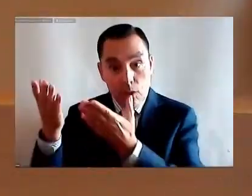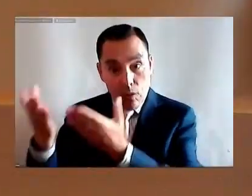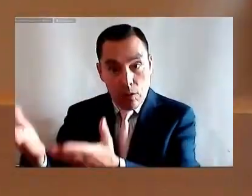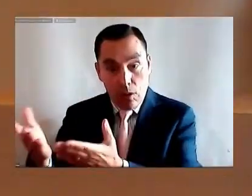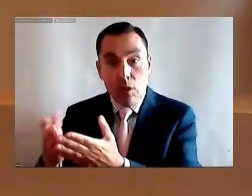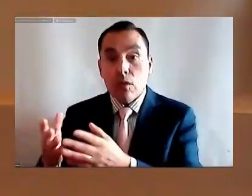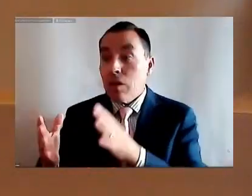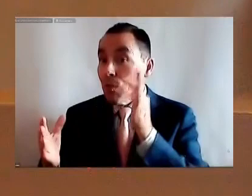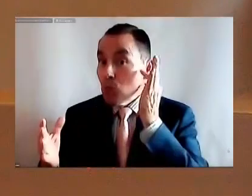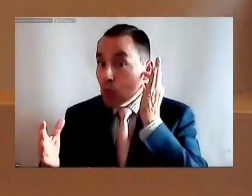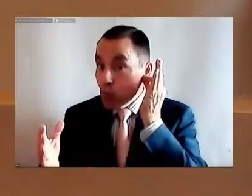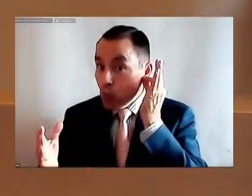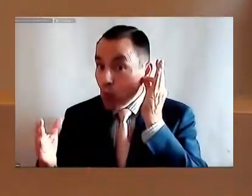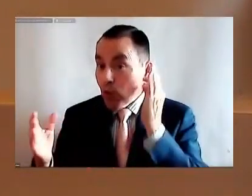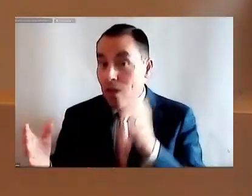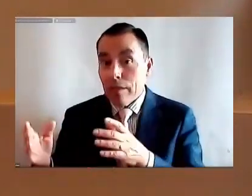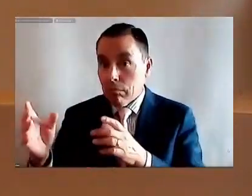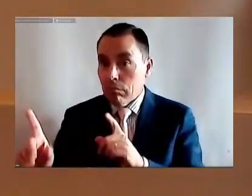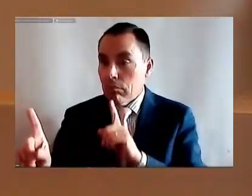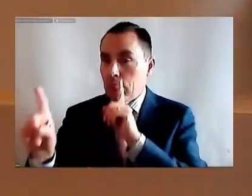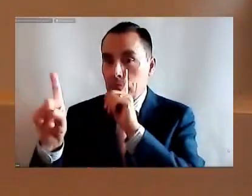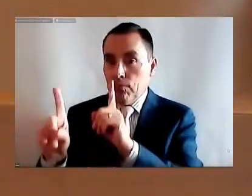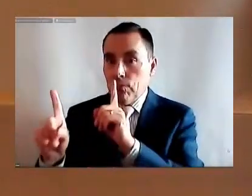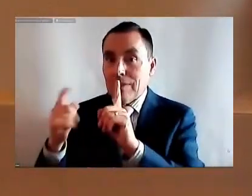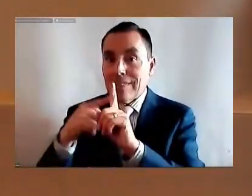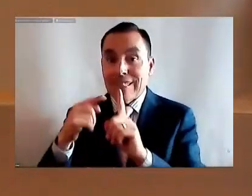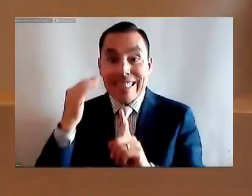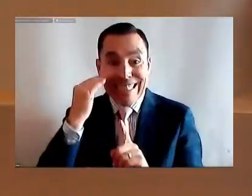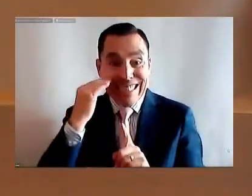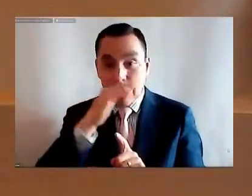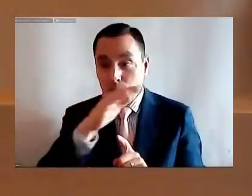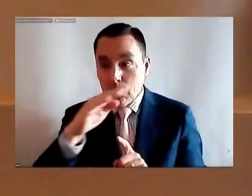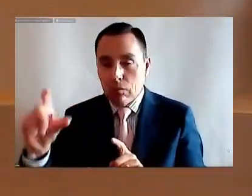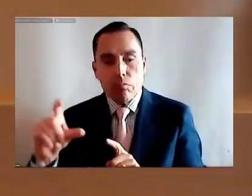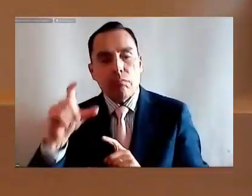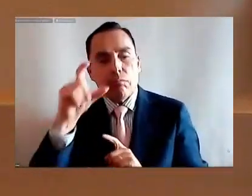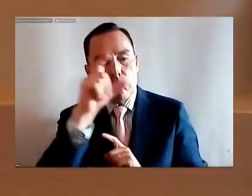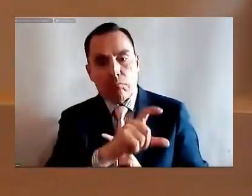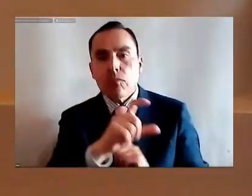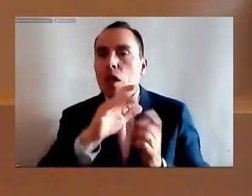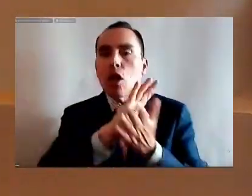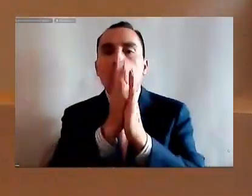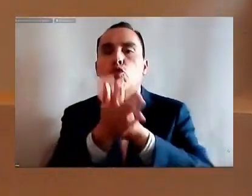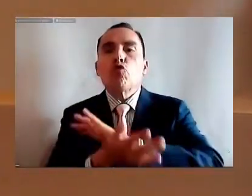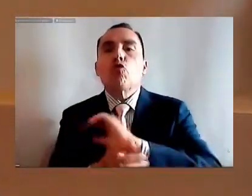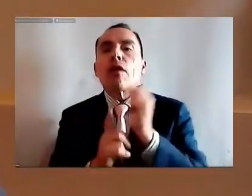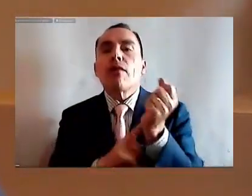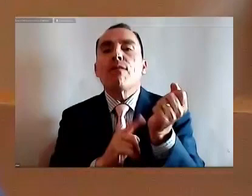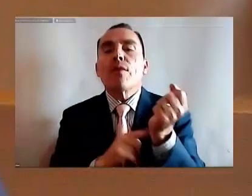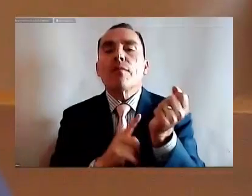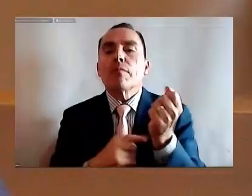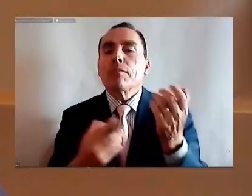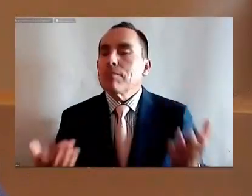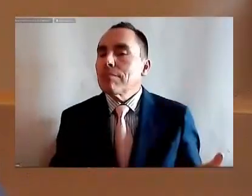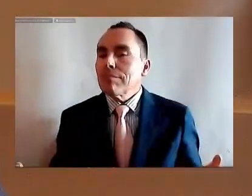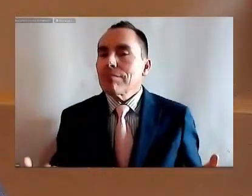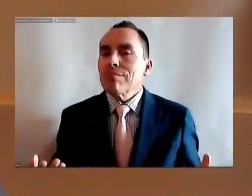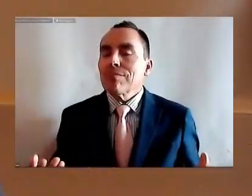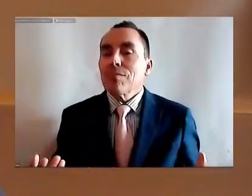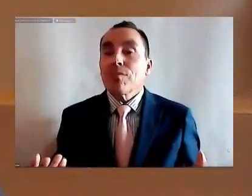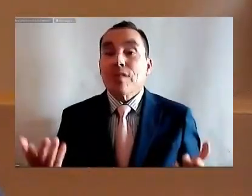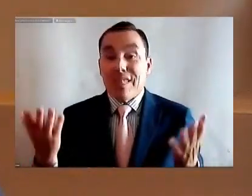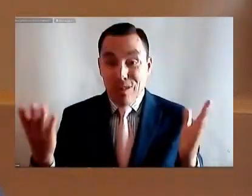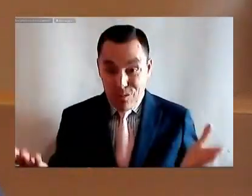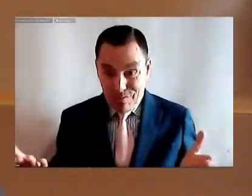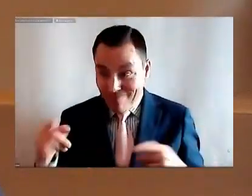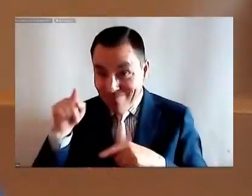que estaba detrás de él y las niñas y niños que estaban detrás de él. Y por lo tanto, en alguna medida, la construcción que tiene